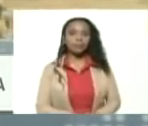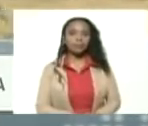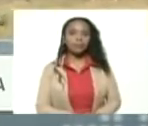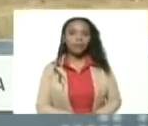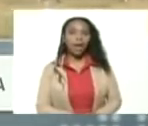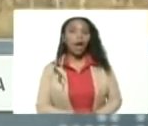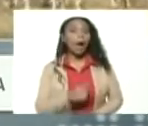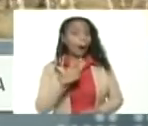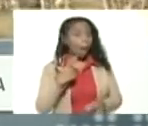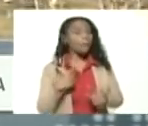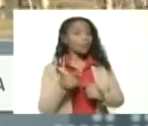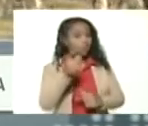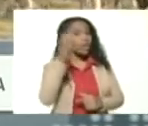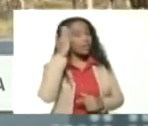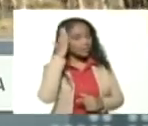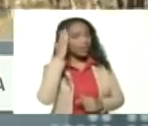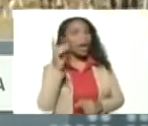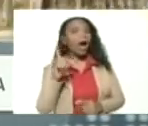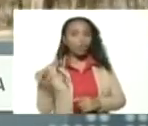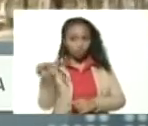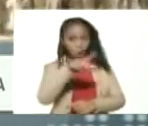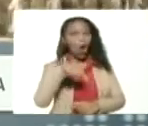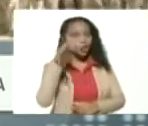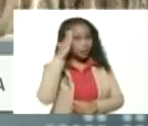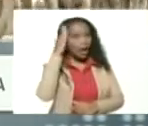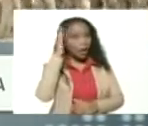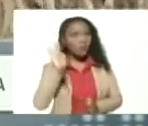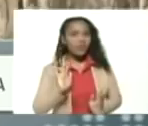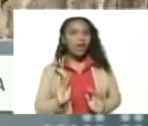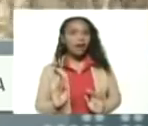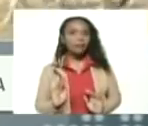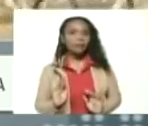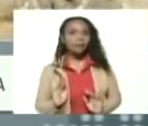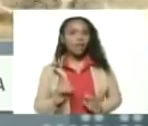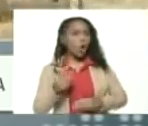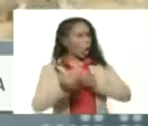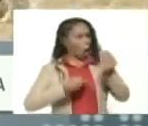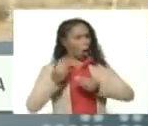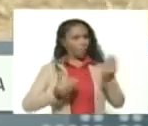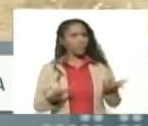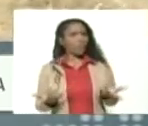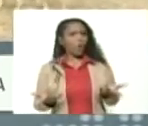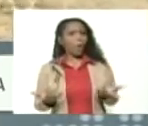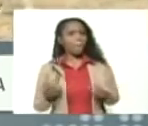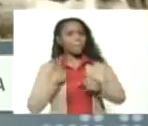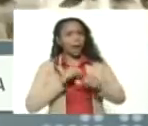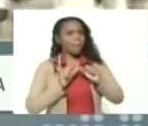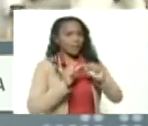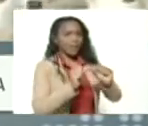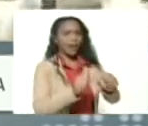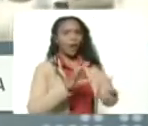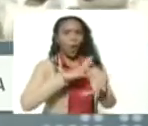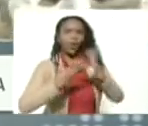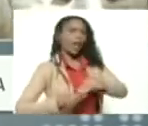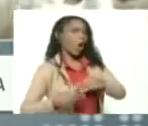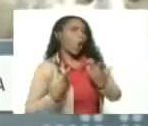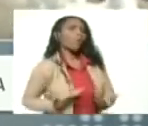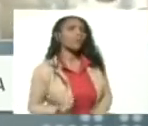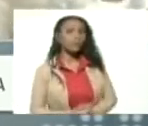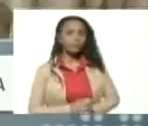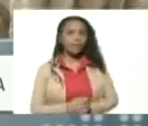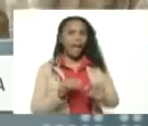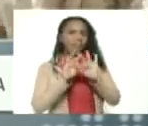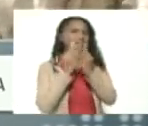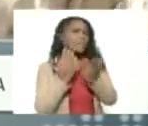ustedes están bien informados, vale, todos lo sabían. ¿Y cómo hicimos? para mantener los CLAP en